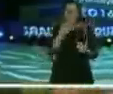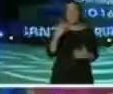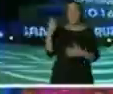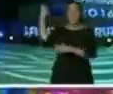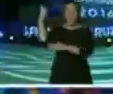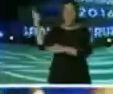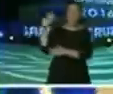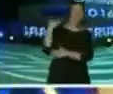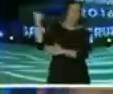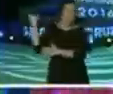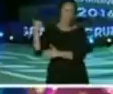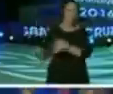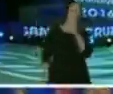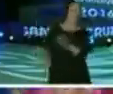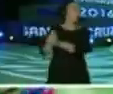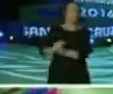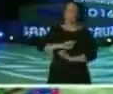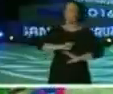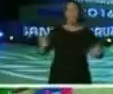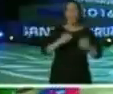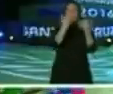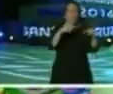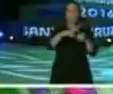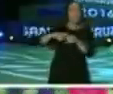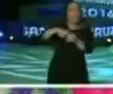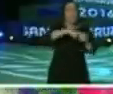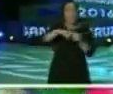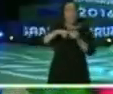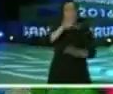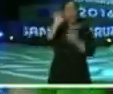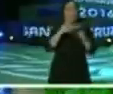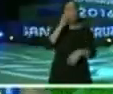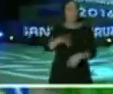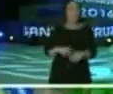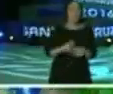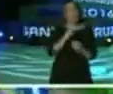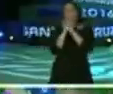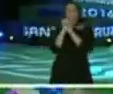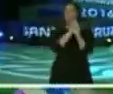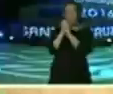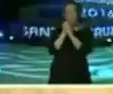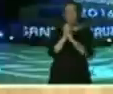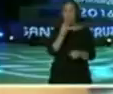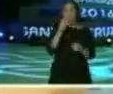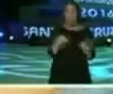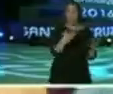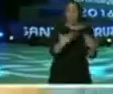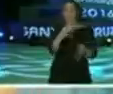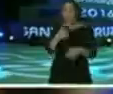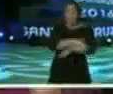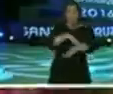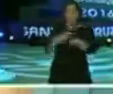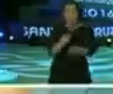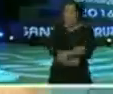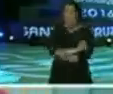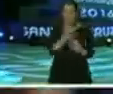le respondo y un dolete. Festivales solidarios que organizan los mureros, repartiendo la comida que no reparte el